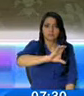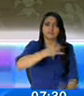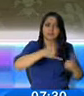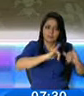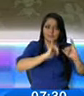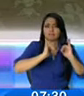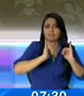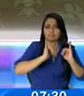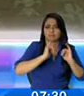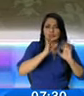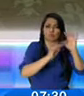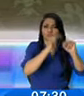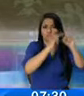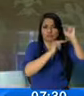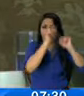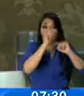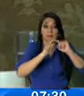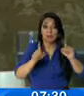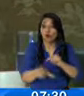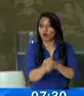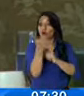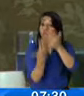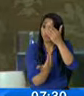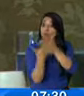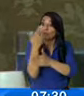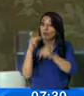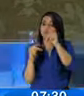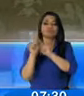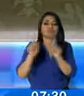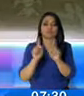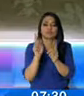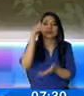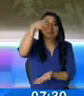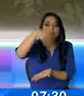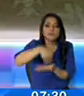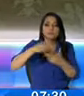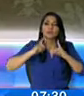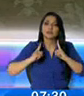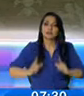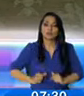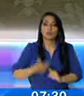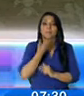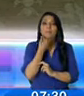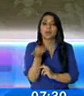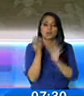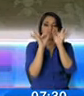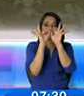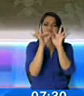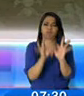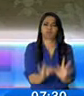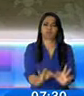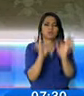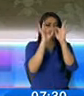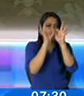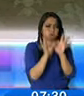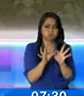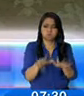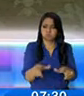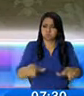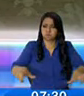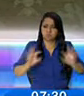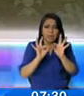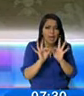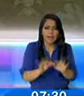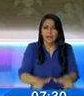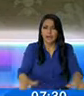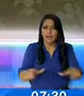haciendo Pero de ahora en adelante vamos a prestar atención este en acondicionar acondicionar